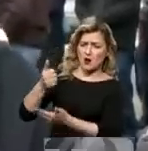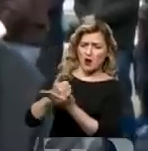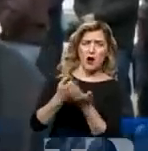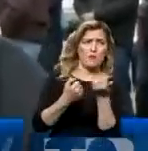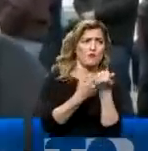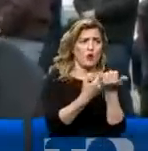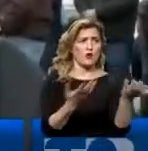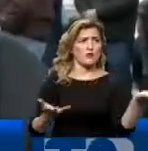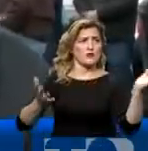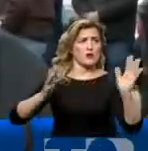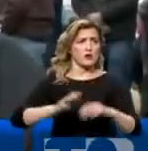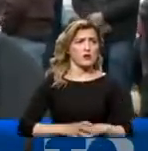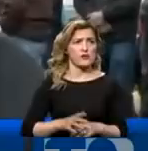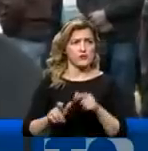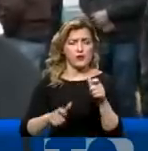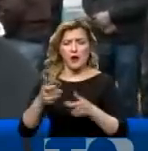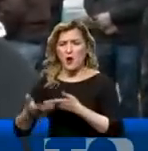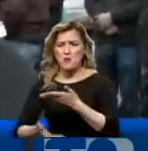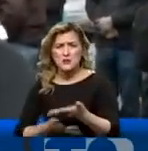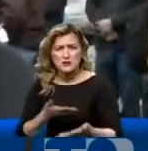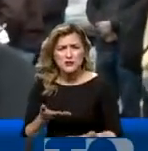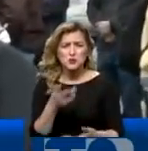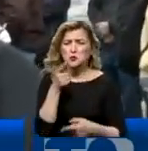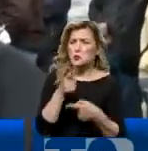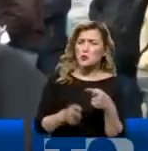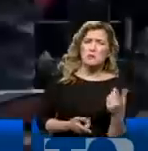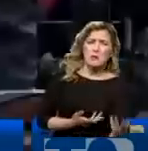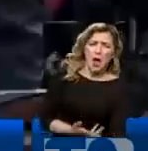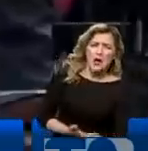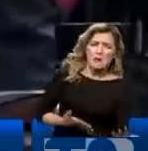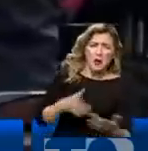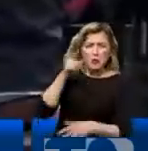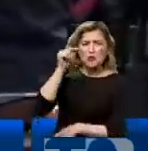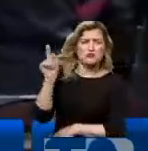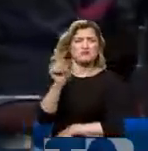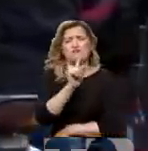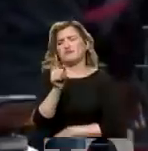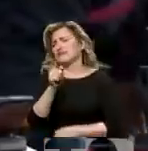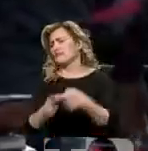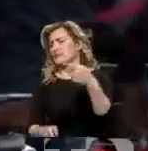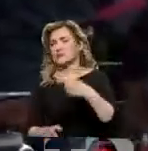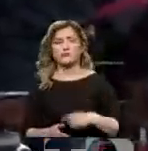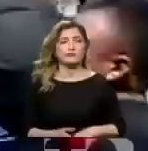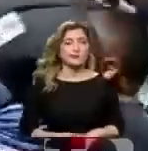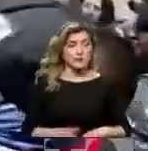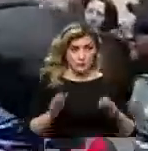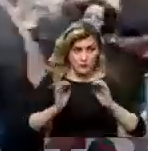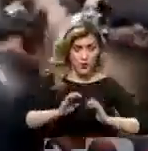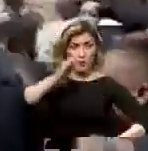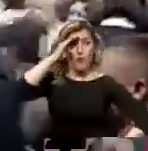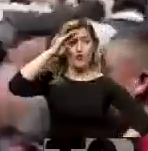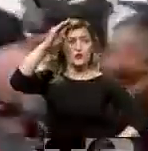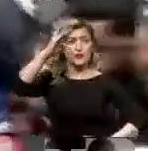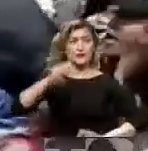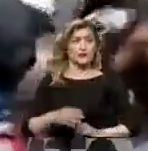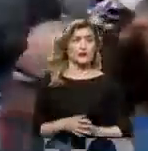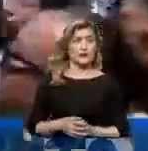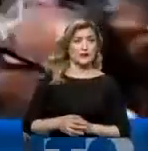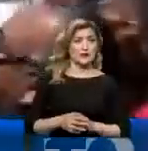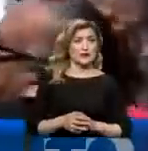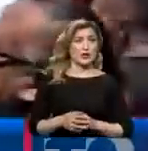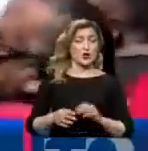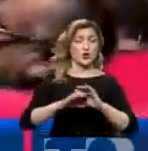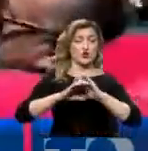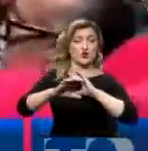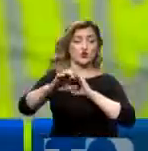queremos hechos, ya nuestra gente, los comerciantes ya no pueden esperar más. Pese a los esfuerzos realizados, la fuerza pública no logró evitar la toma del